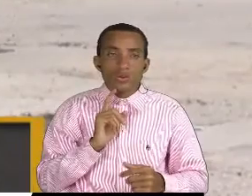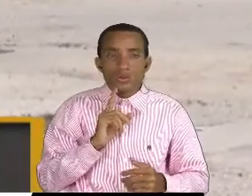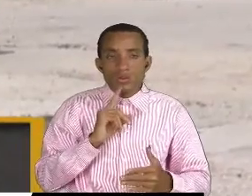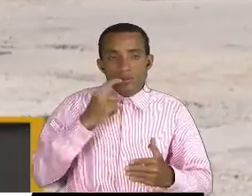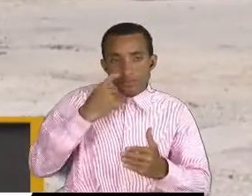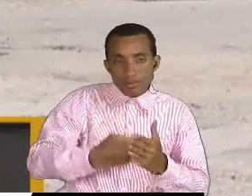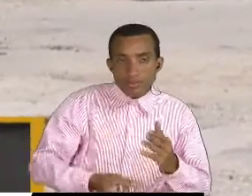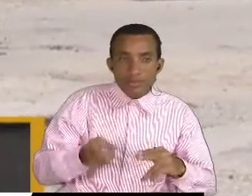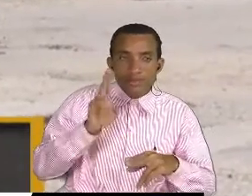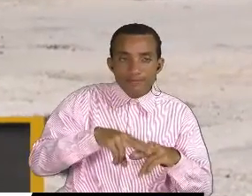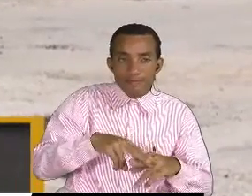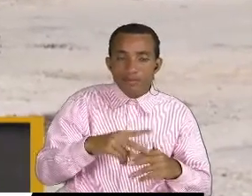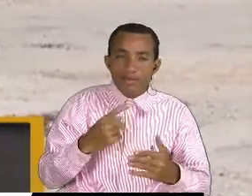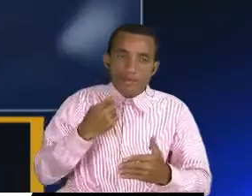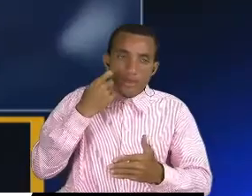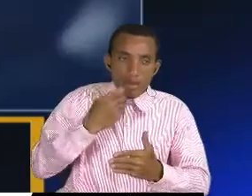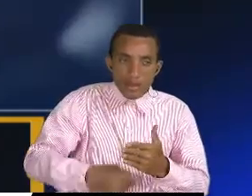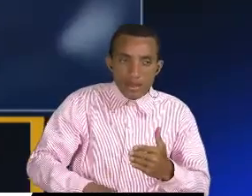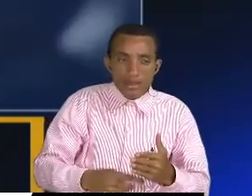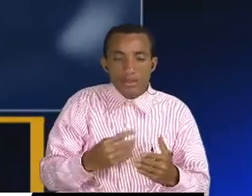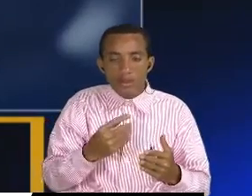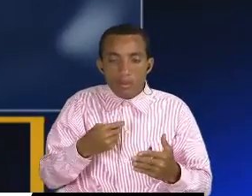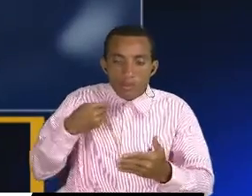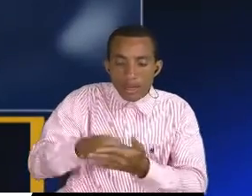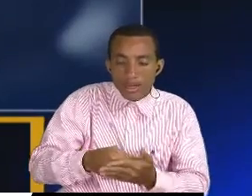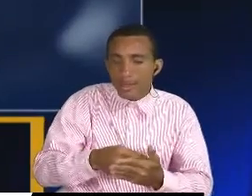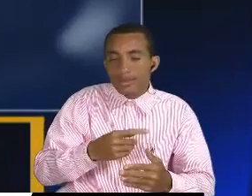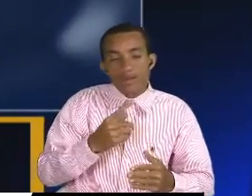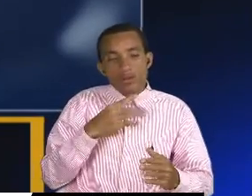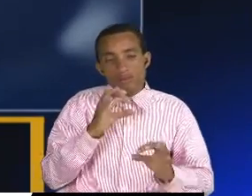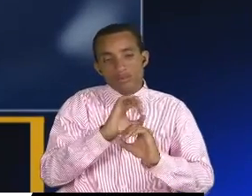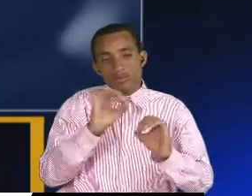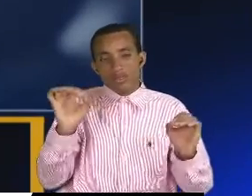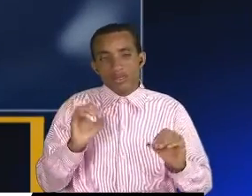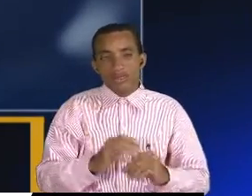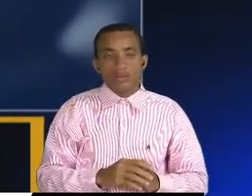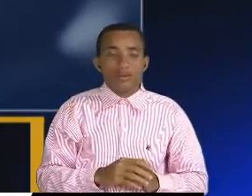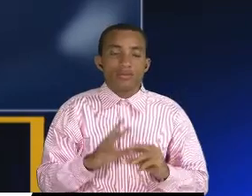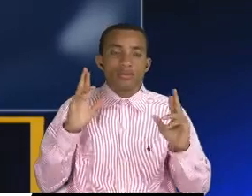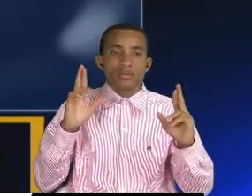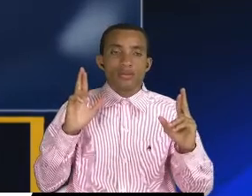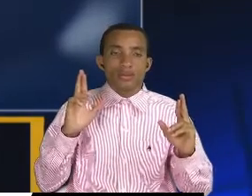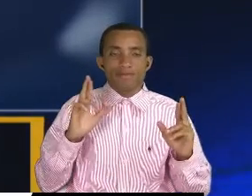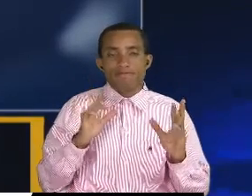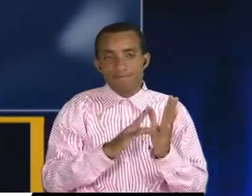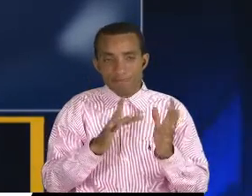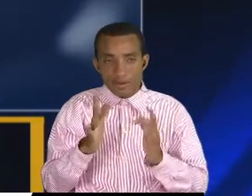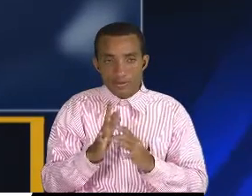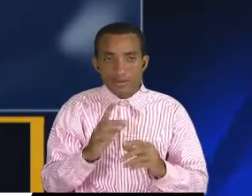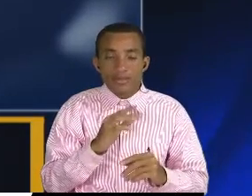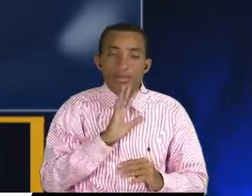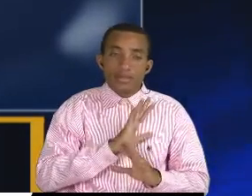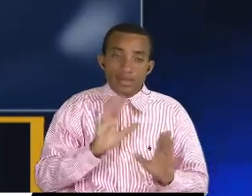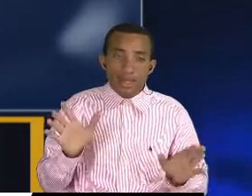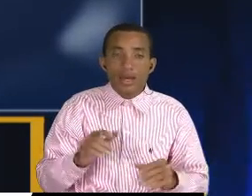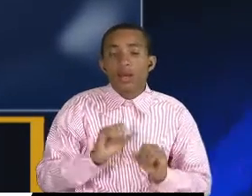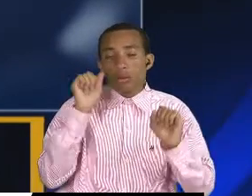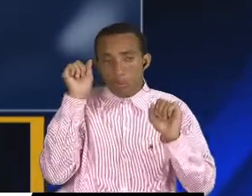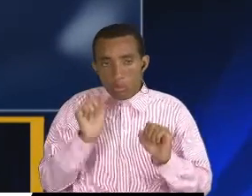solicitud al Honorable Consejo. Entonces sí, realmente esperamos que en este mes de abril tengamos luz verde y obviamente